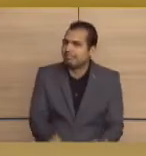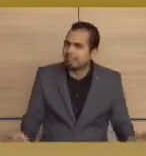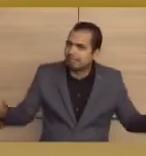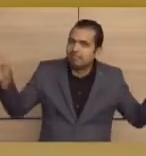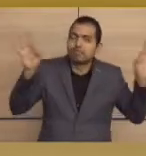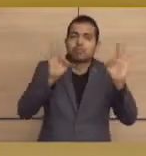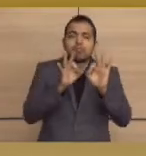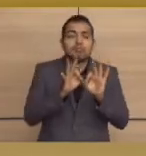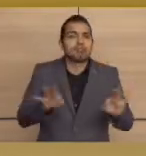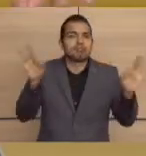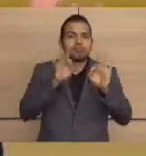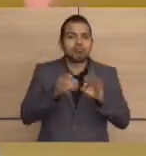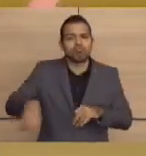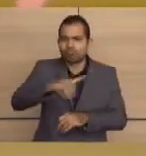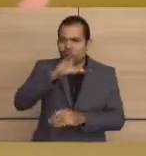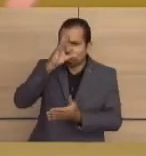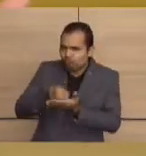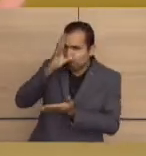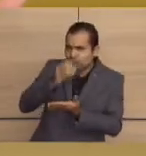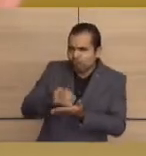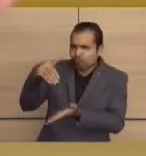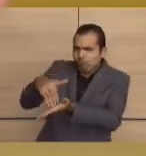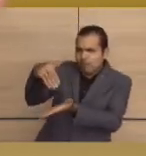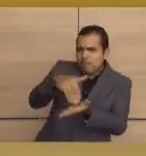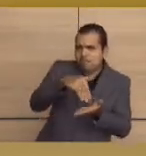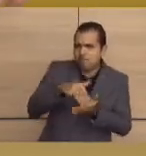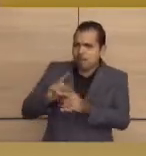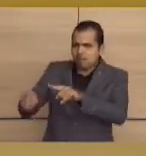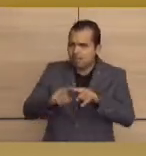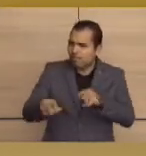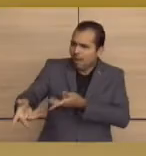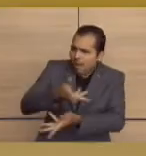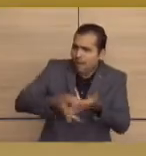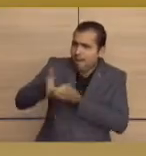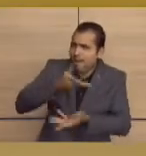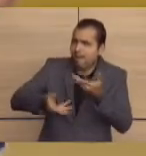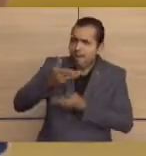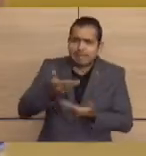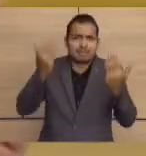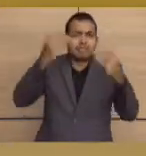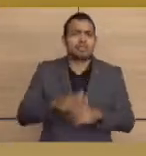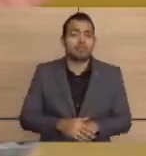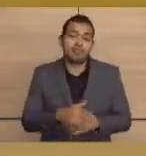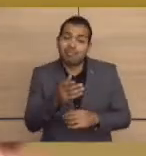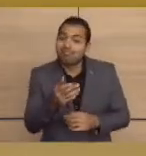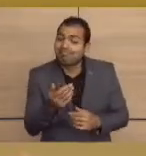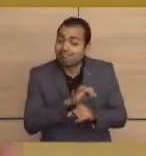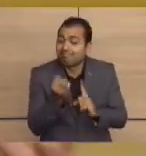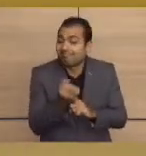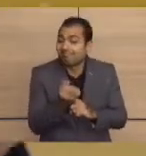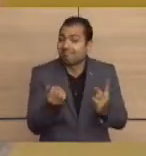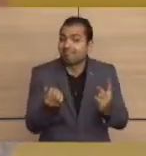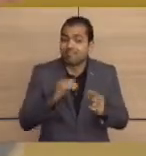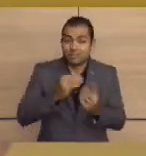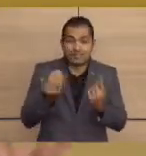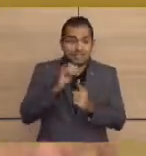el refugio que hemos encontrado a través de las redes sociales y que son muy válidas. Uno muchas veces a través de las redes